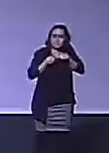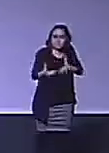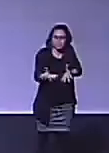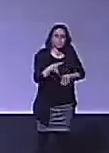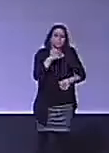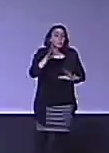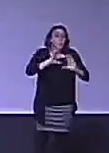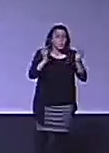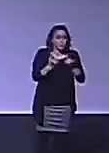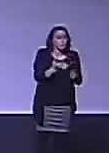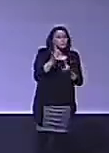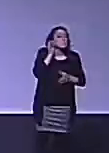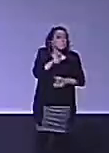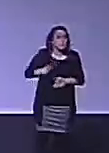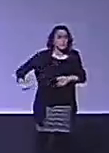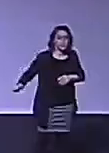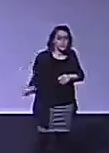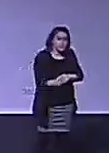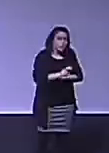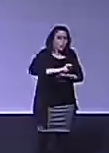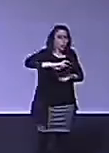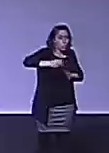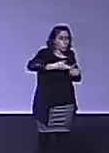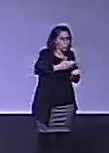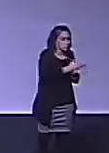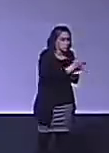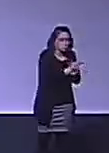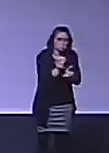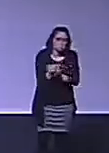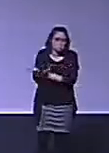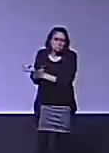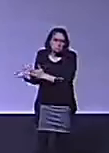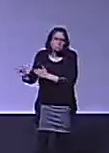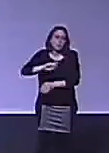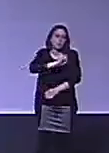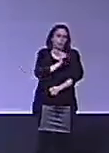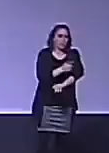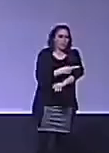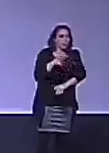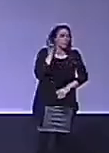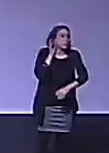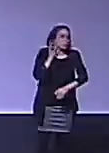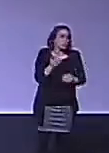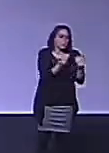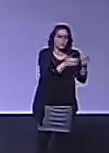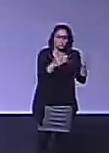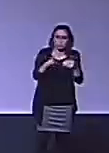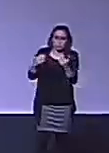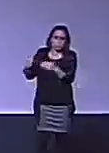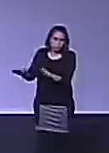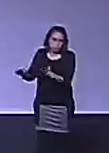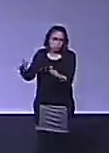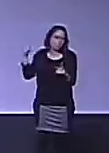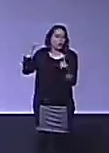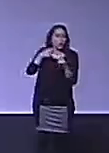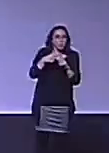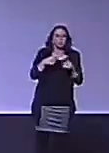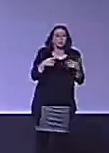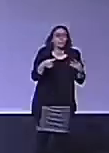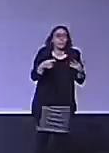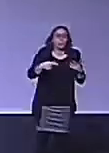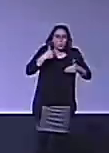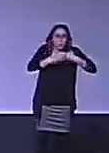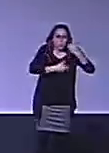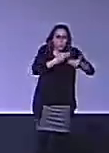otras generaciones de deportistas para que llegaran lejos. Y lejos, muy lejos, ha llegado también una gran deportista de